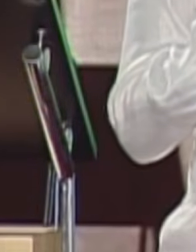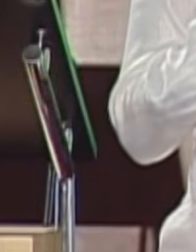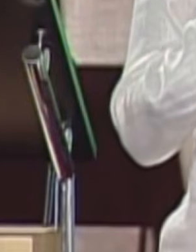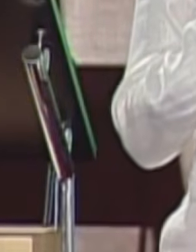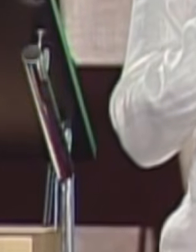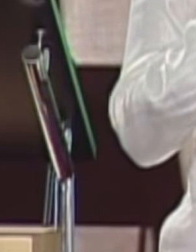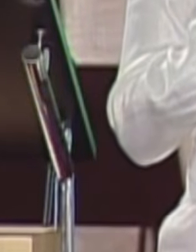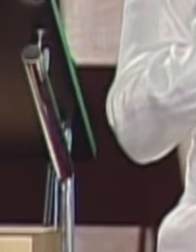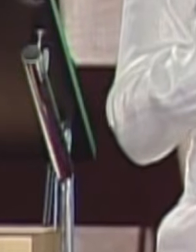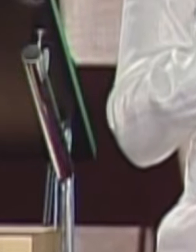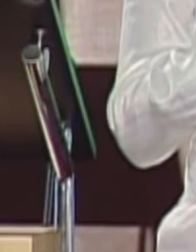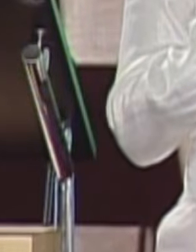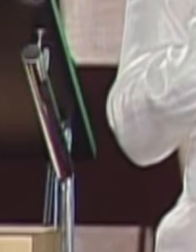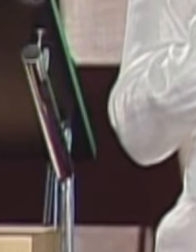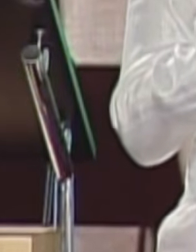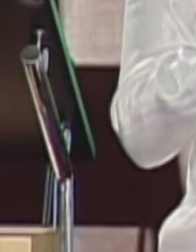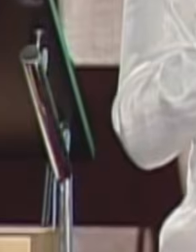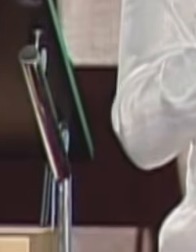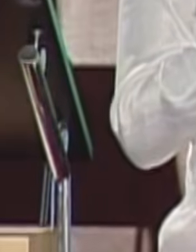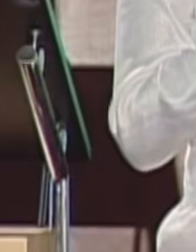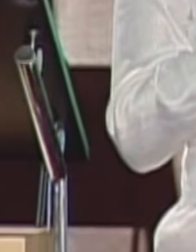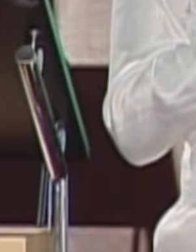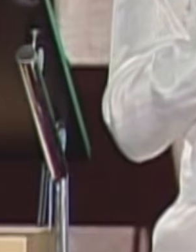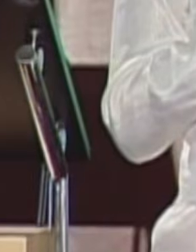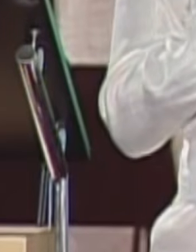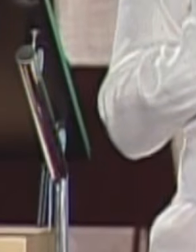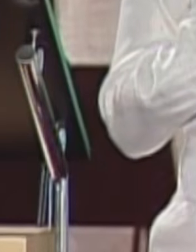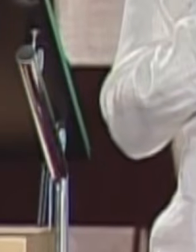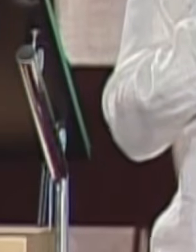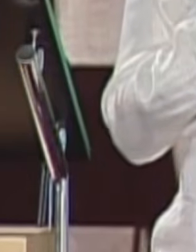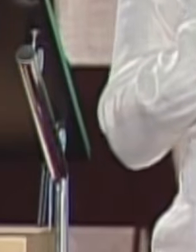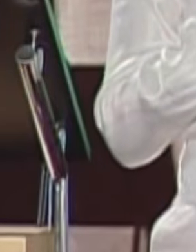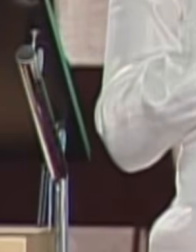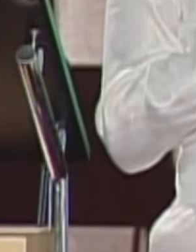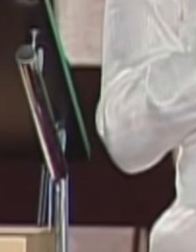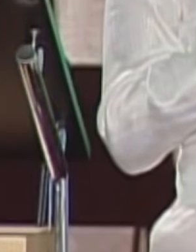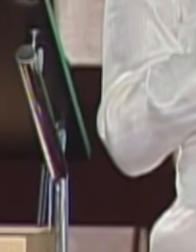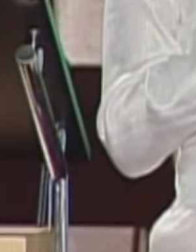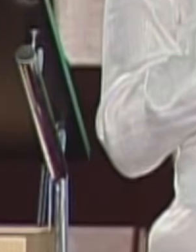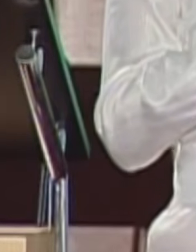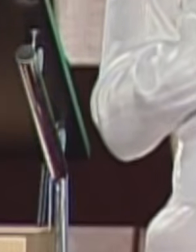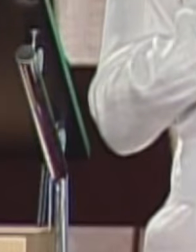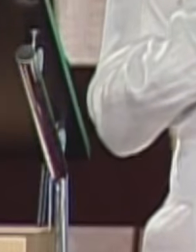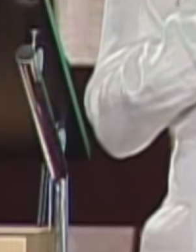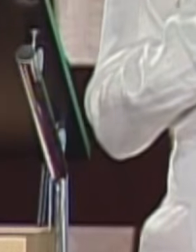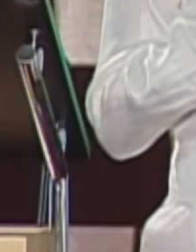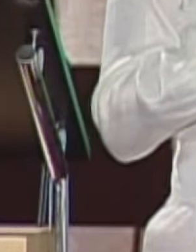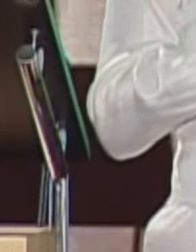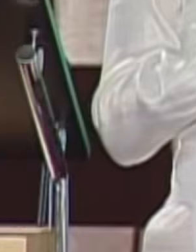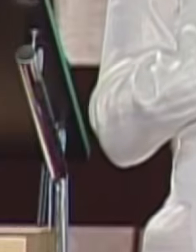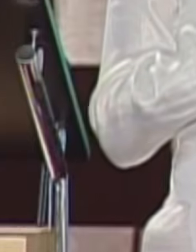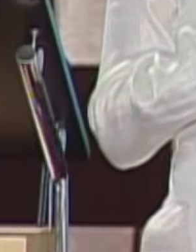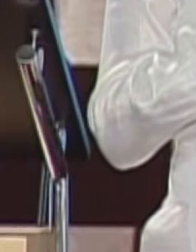los que el hospital pretende siempre llevar a toda la comunidad porque nos interesa que ustedes conserven su salud. Ahora